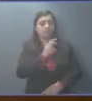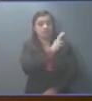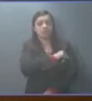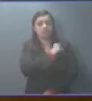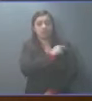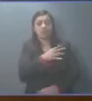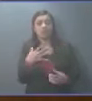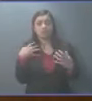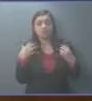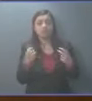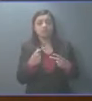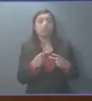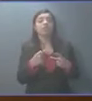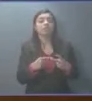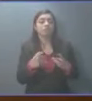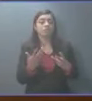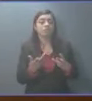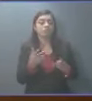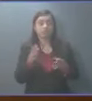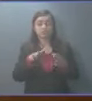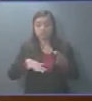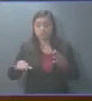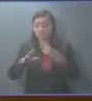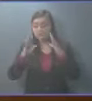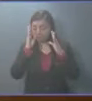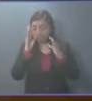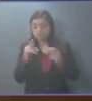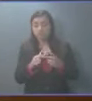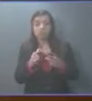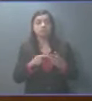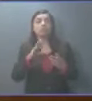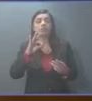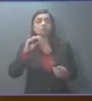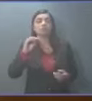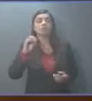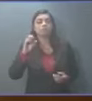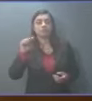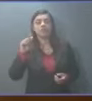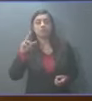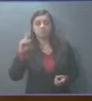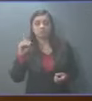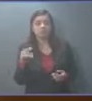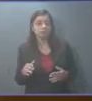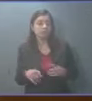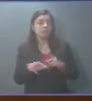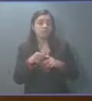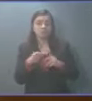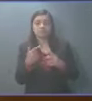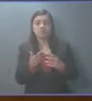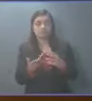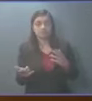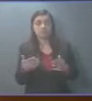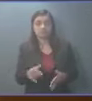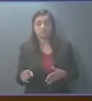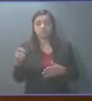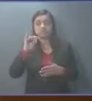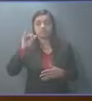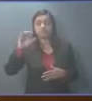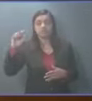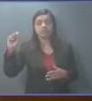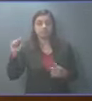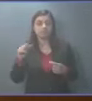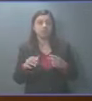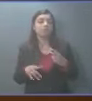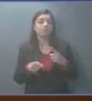más todos los centros de atención, más Fosalud, más todas las unidades del Instituto del Seguro